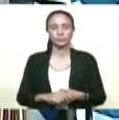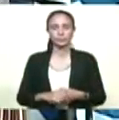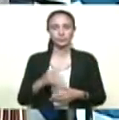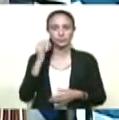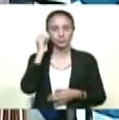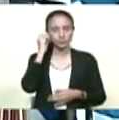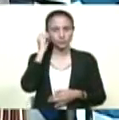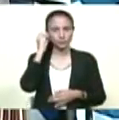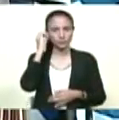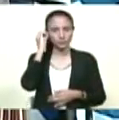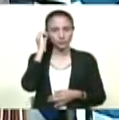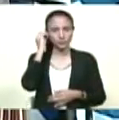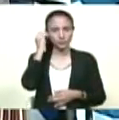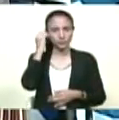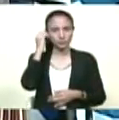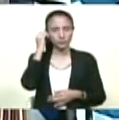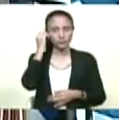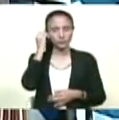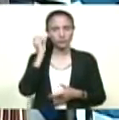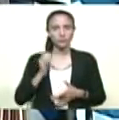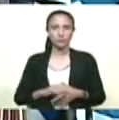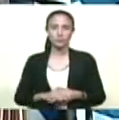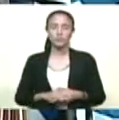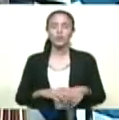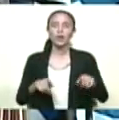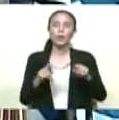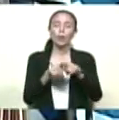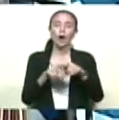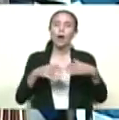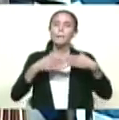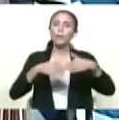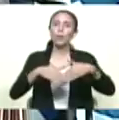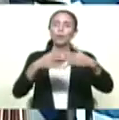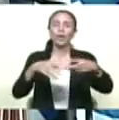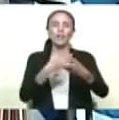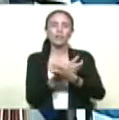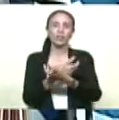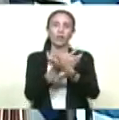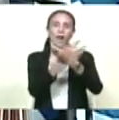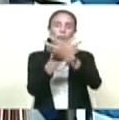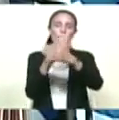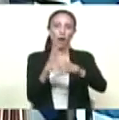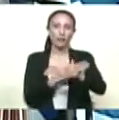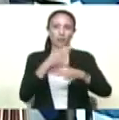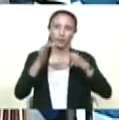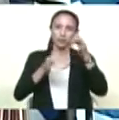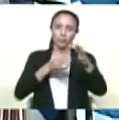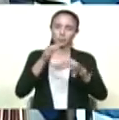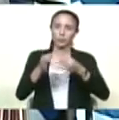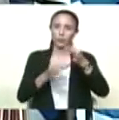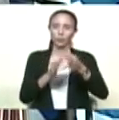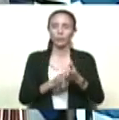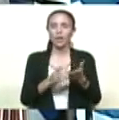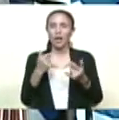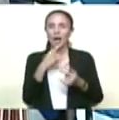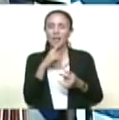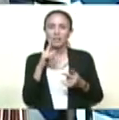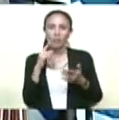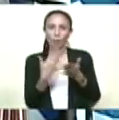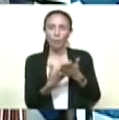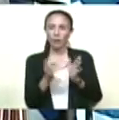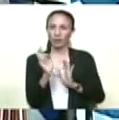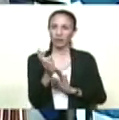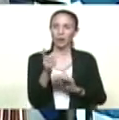caso del buque de chatarra petrosaudi saturn nombre petrosaudi pero no tenía nada que ver con